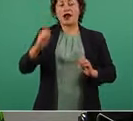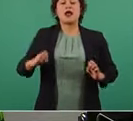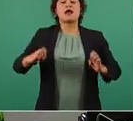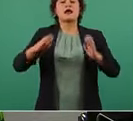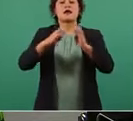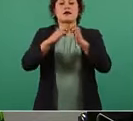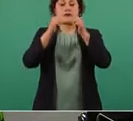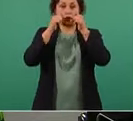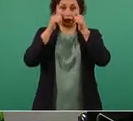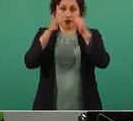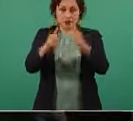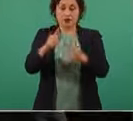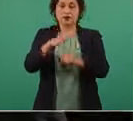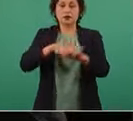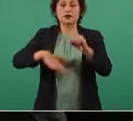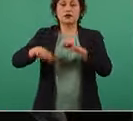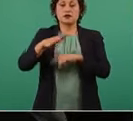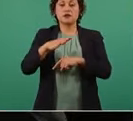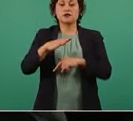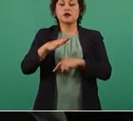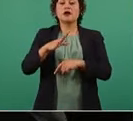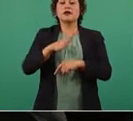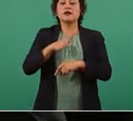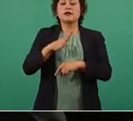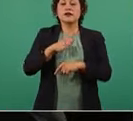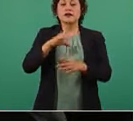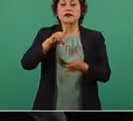en el periodo se emplearon